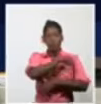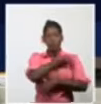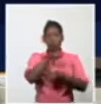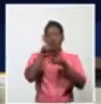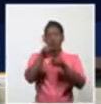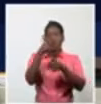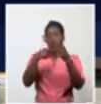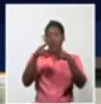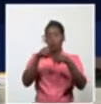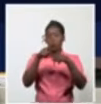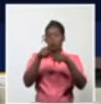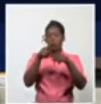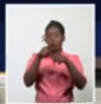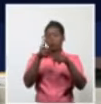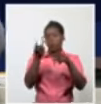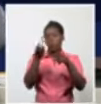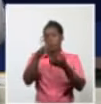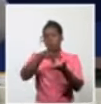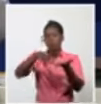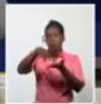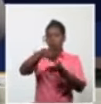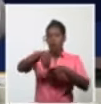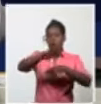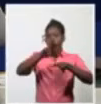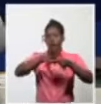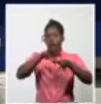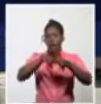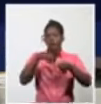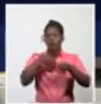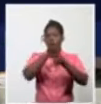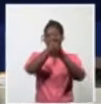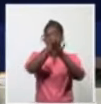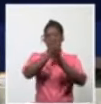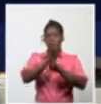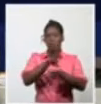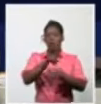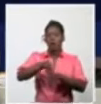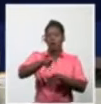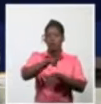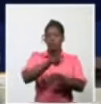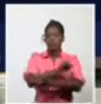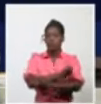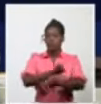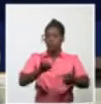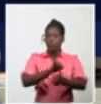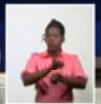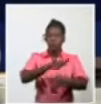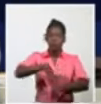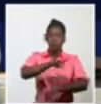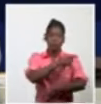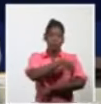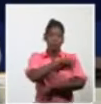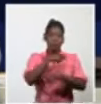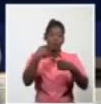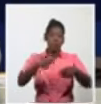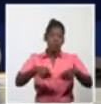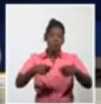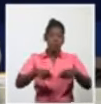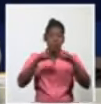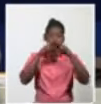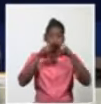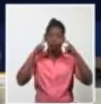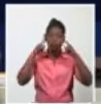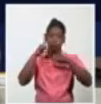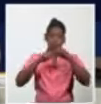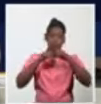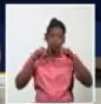algunos puntos, por lo menos de la ciudad de La Habana, que continuamente están transmitiendo la forma de protección y